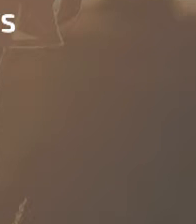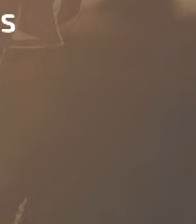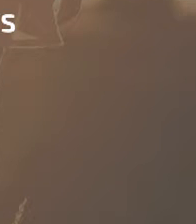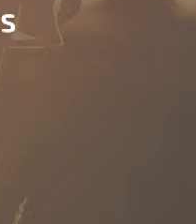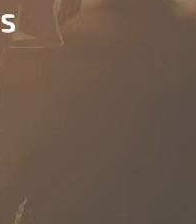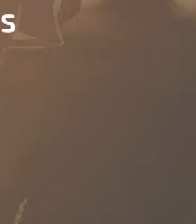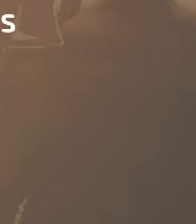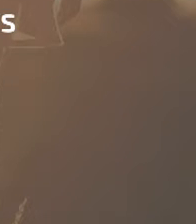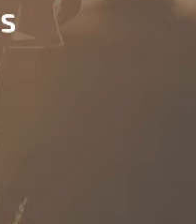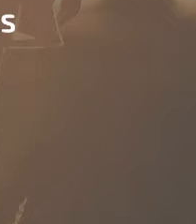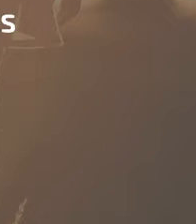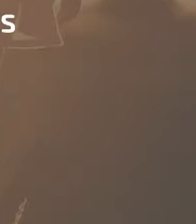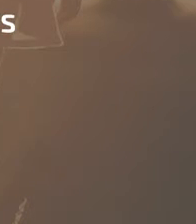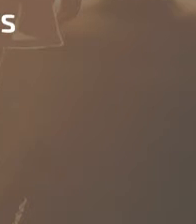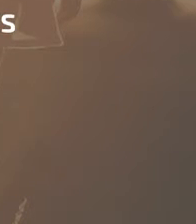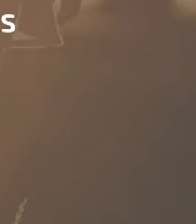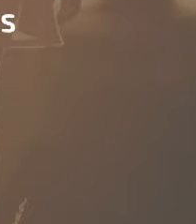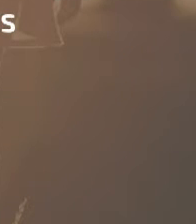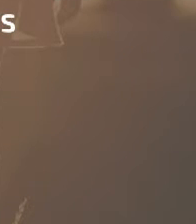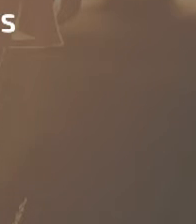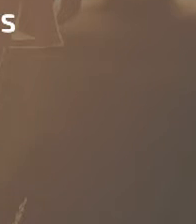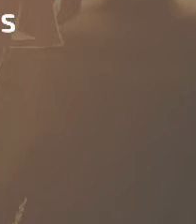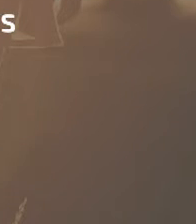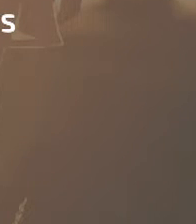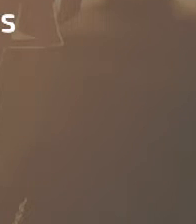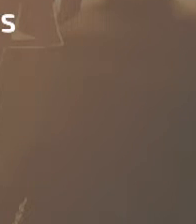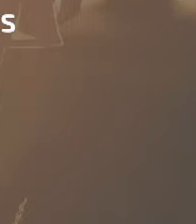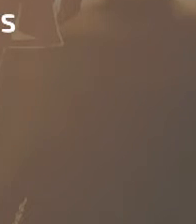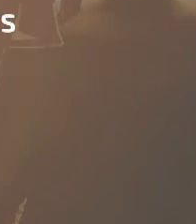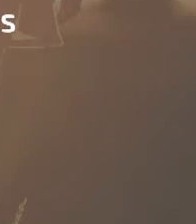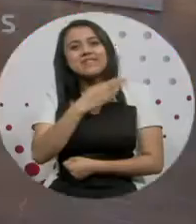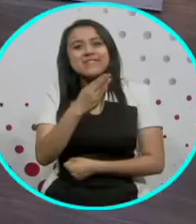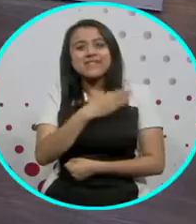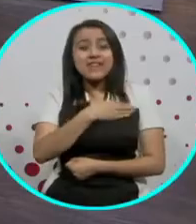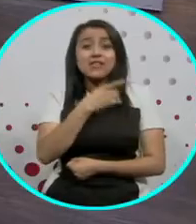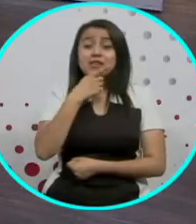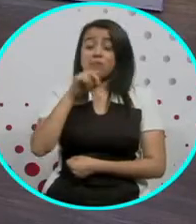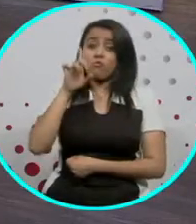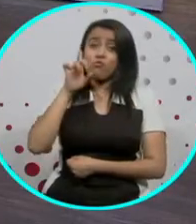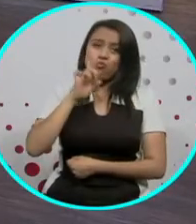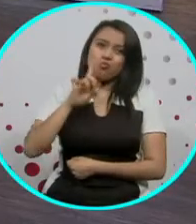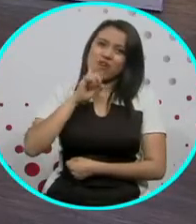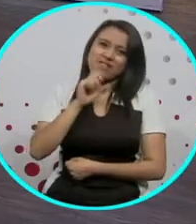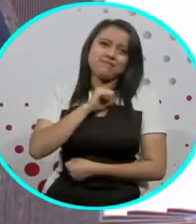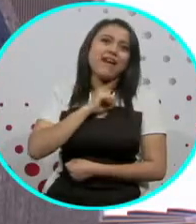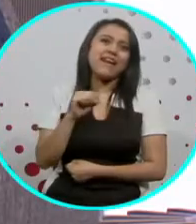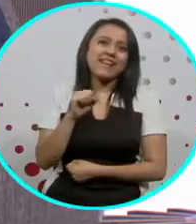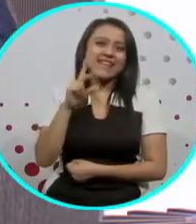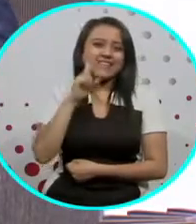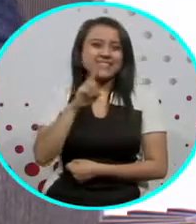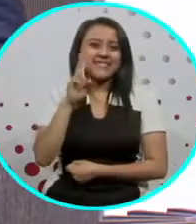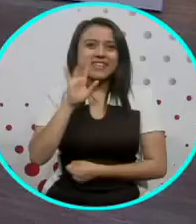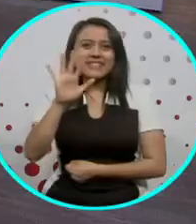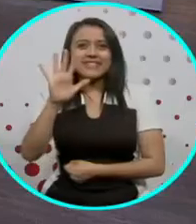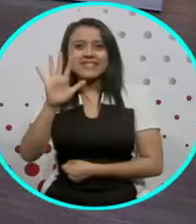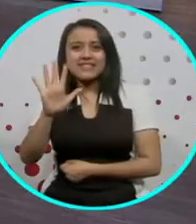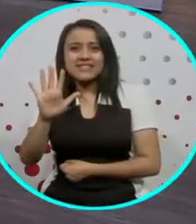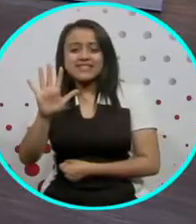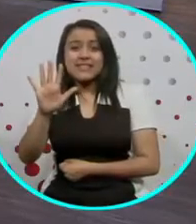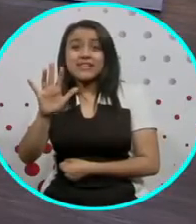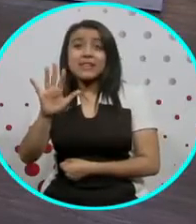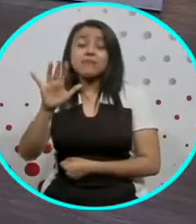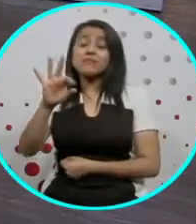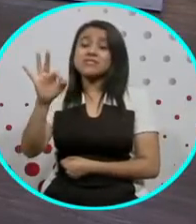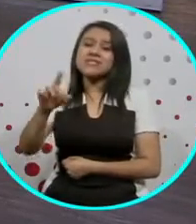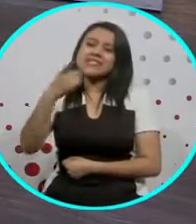somos más nobles, más derechos. ¿Qué porcentaje? Y ¿será? Muchas más mujeres, el 50%, dicen que ellas sí han hecho sufrir